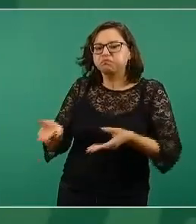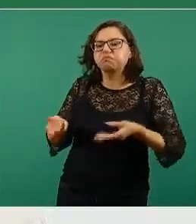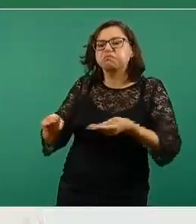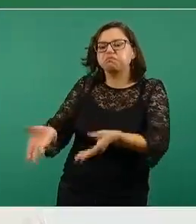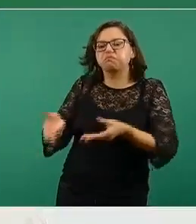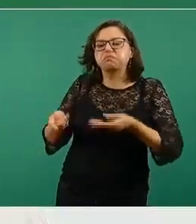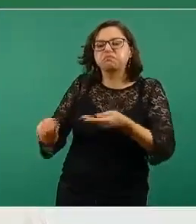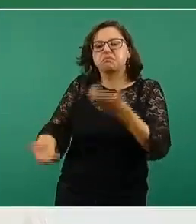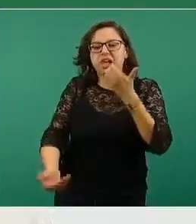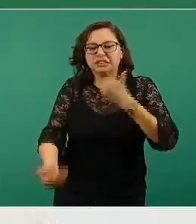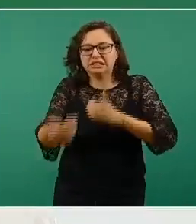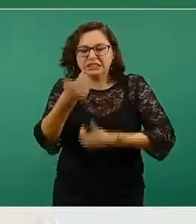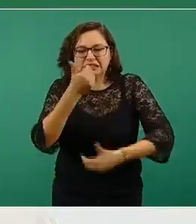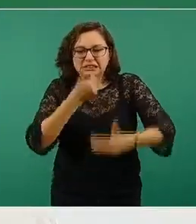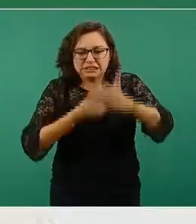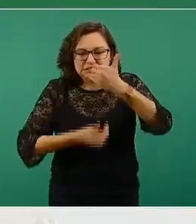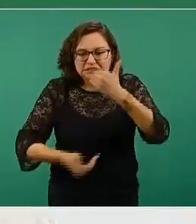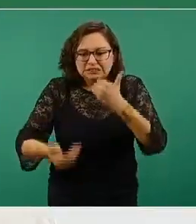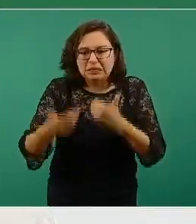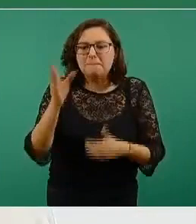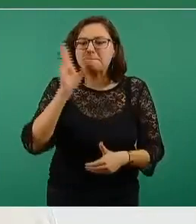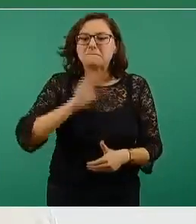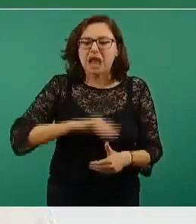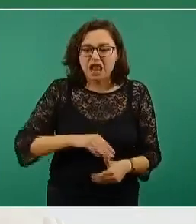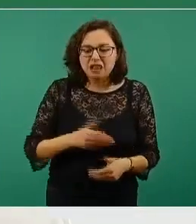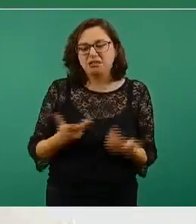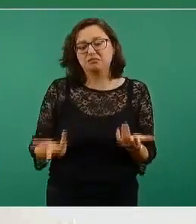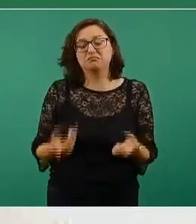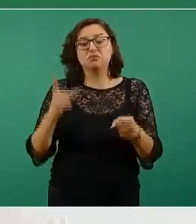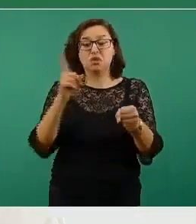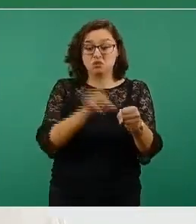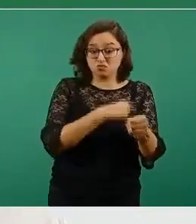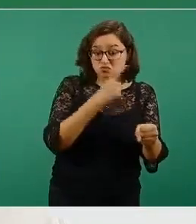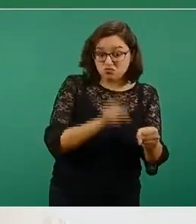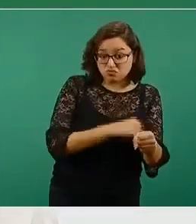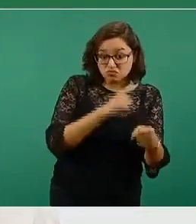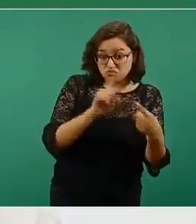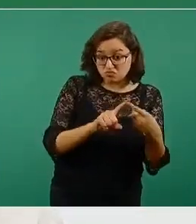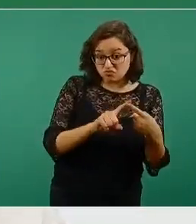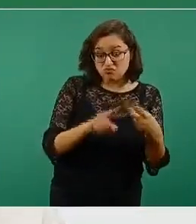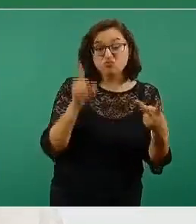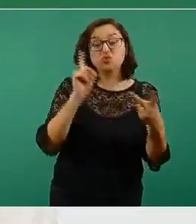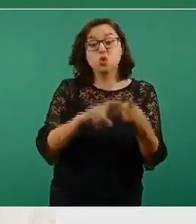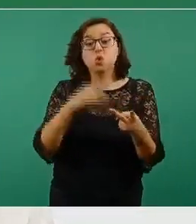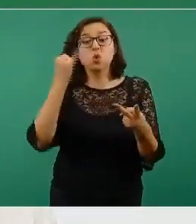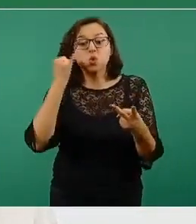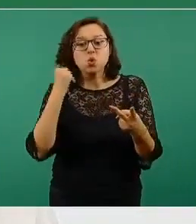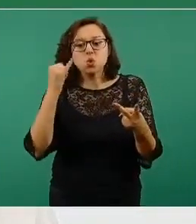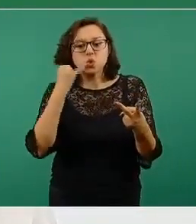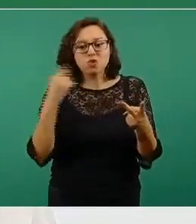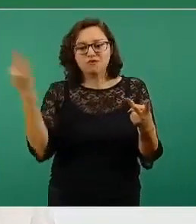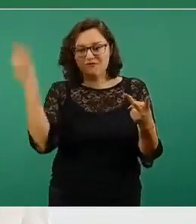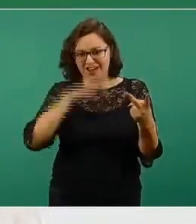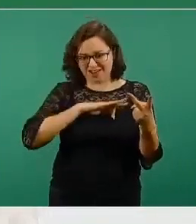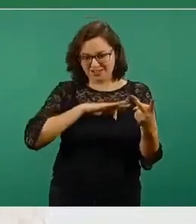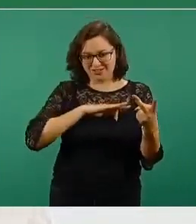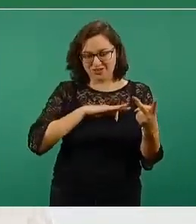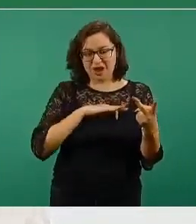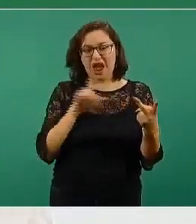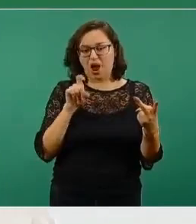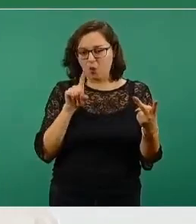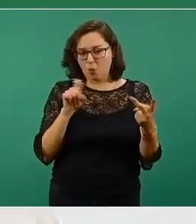ultraprocesados, destacadamente los refrescos embotellados, los falsos jugos. Lo que se nos vende como jugos no son jugos, es